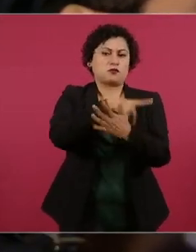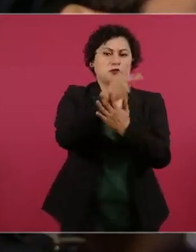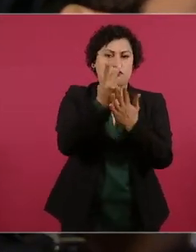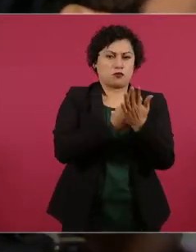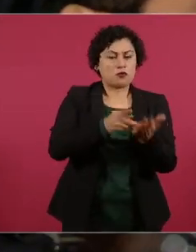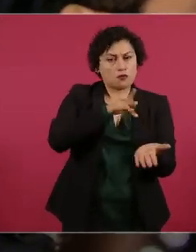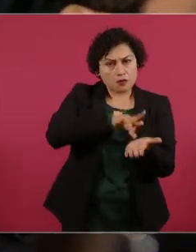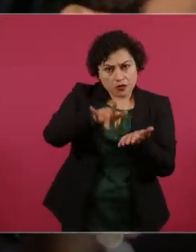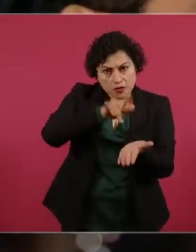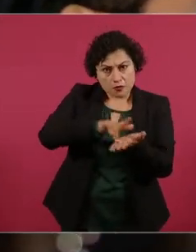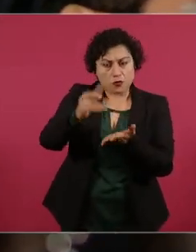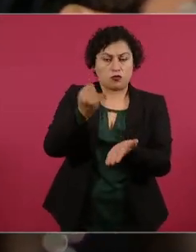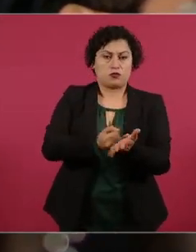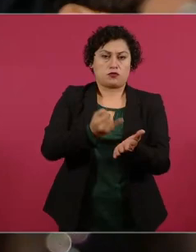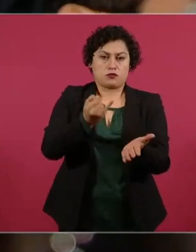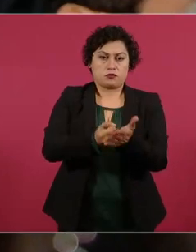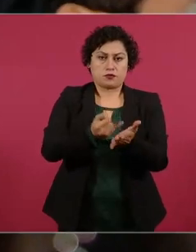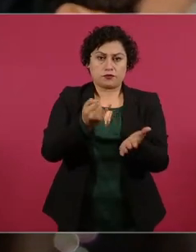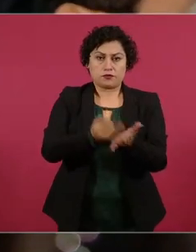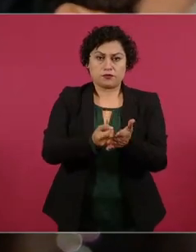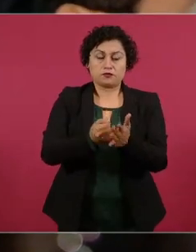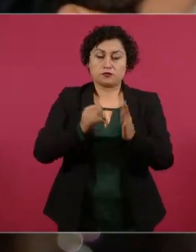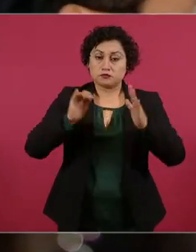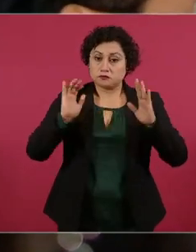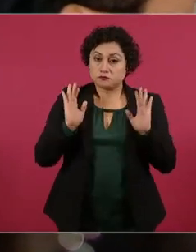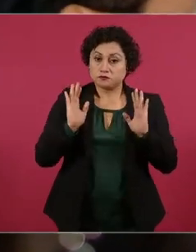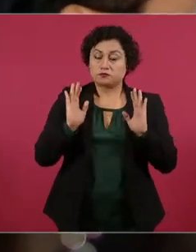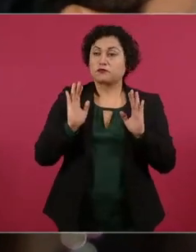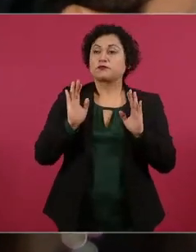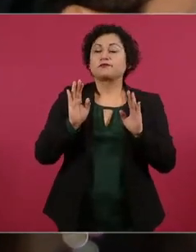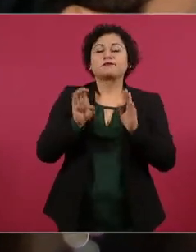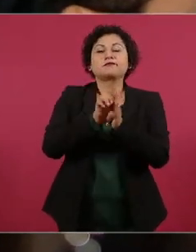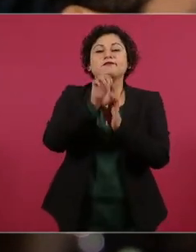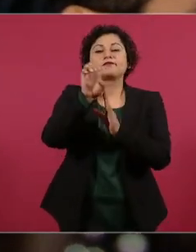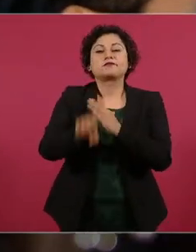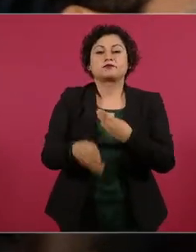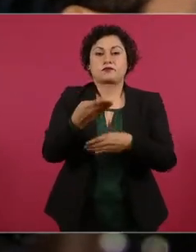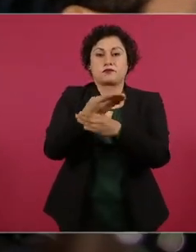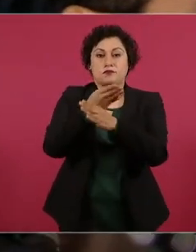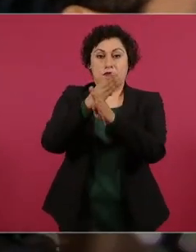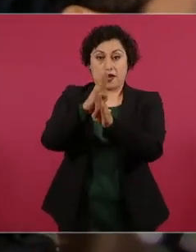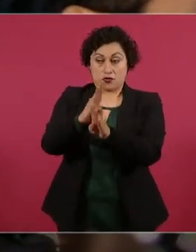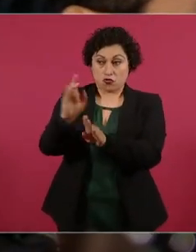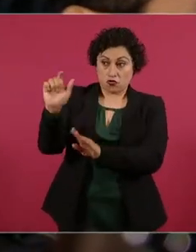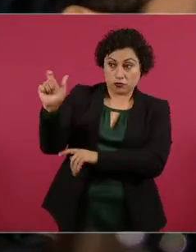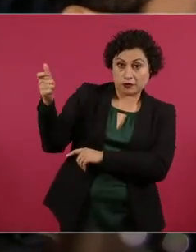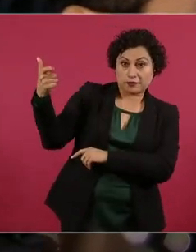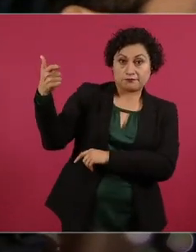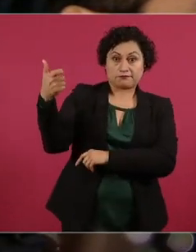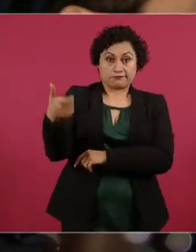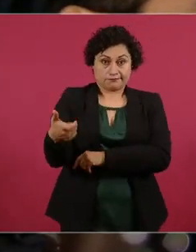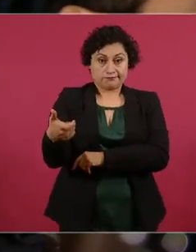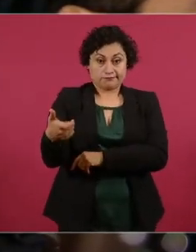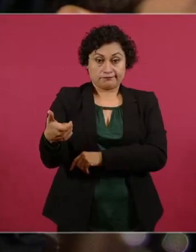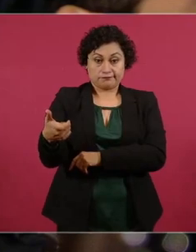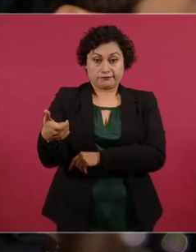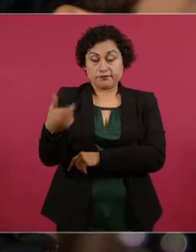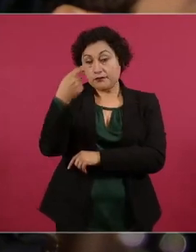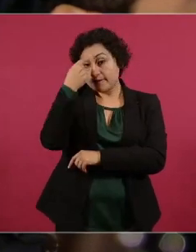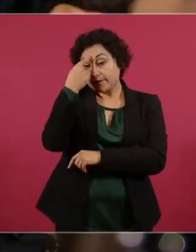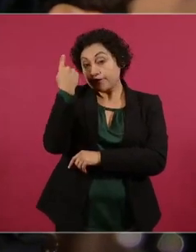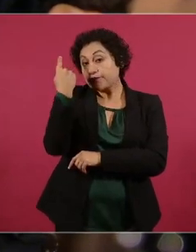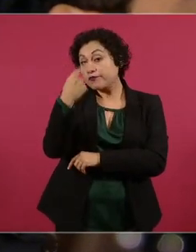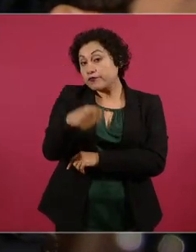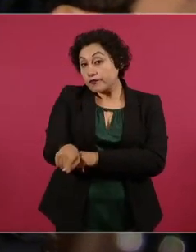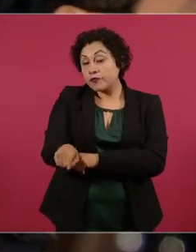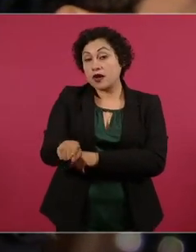fiscales, que si Banorte, por ejemplo, aporta dinero para lo que tiene que ver con la